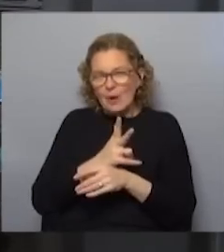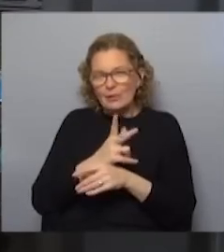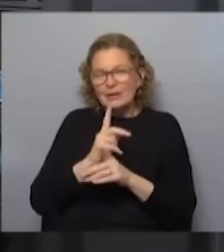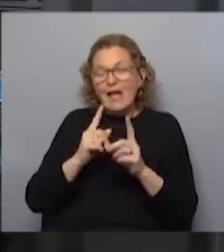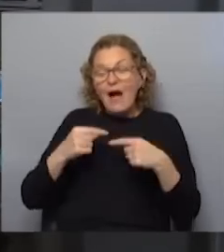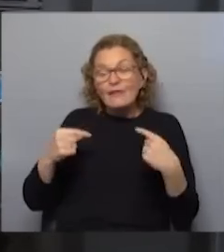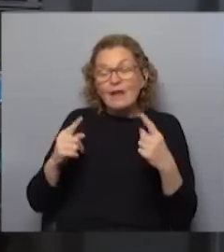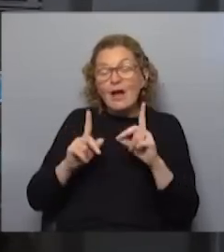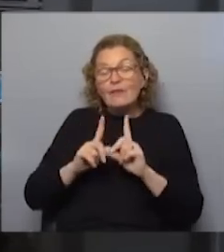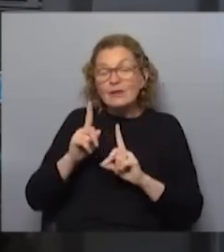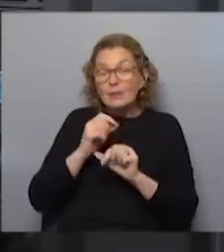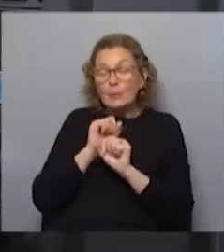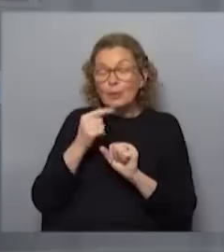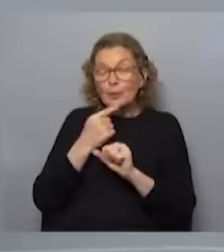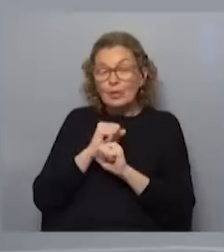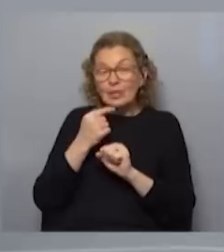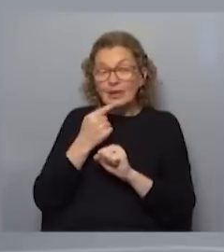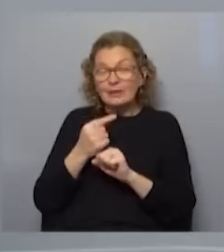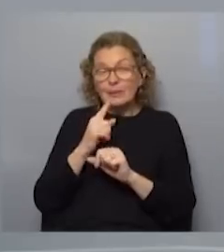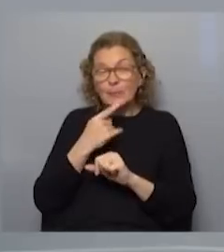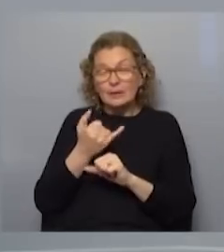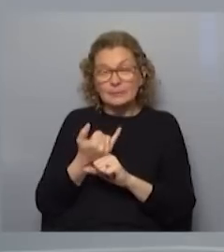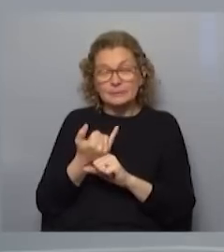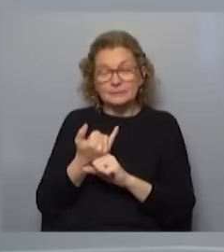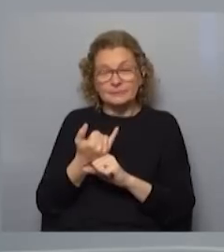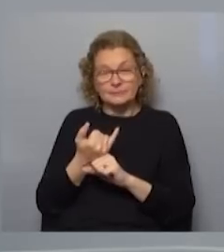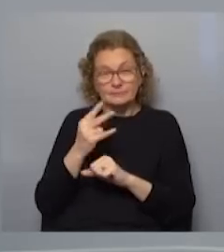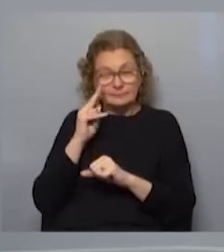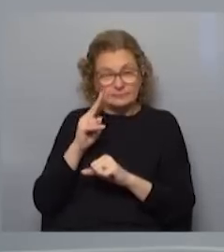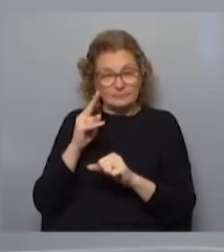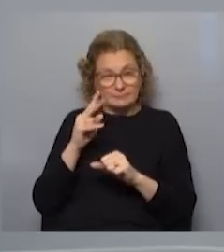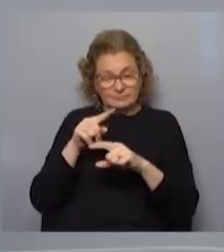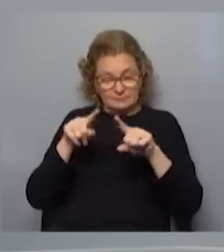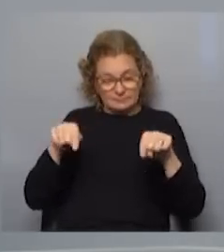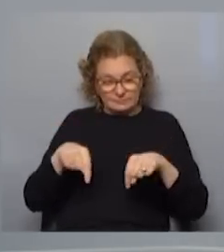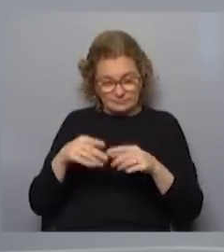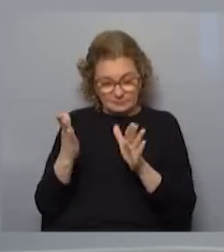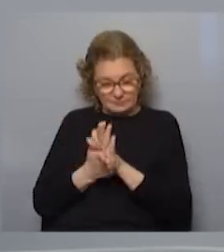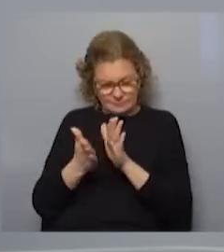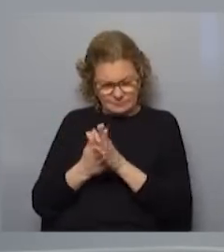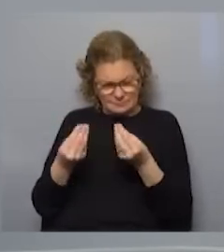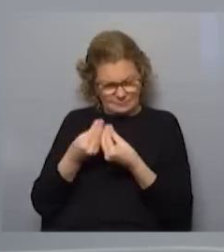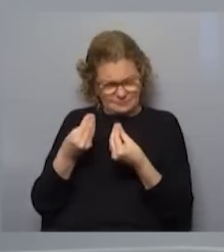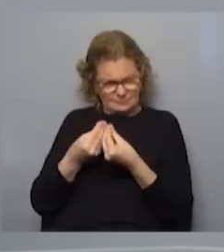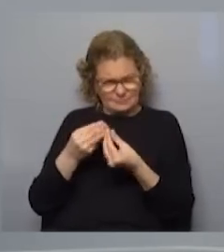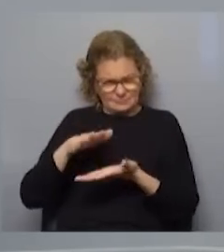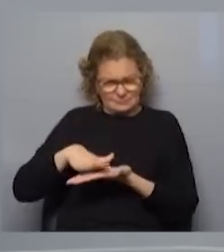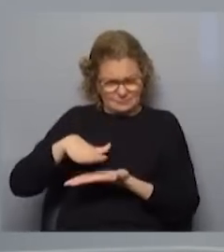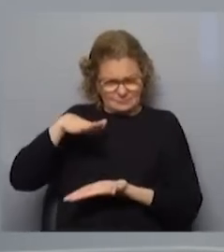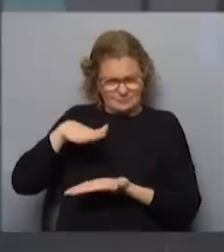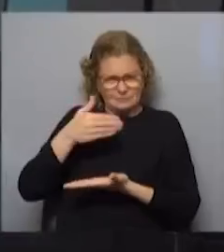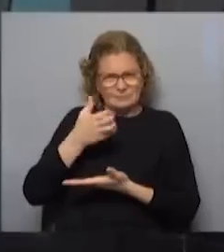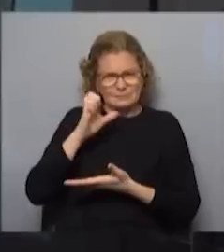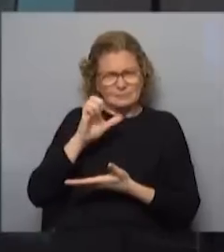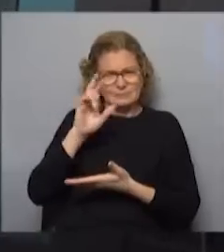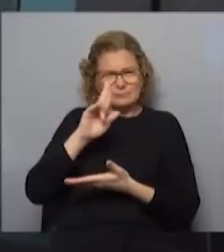en algunos casos podemos decir que por ejemplo vimos documentos una cantidad muy importante de documentos del archivo verrutti